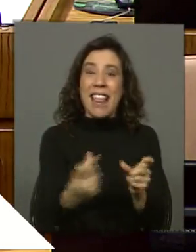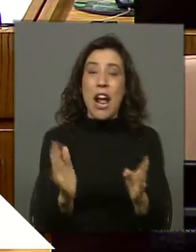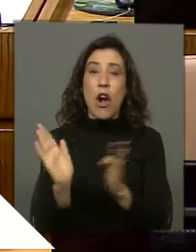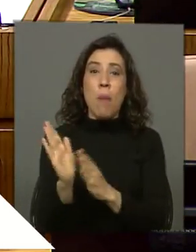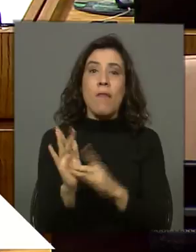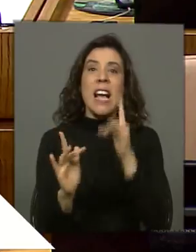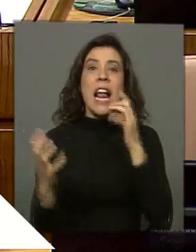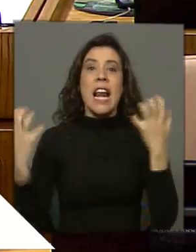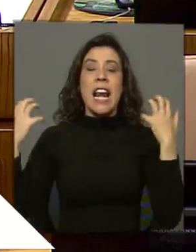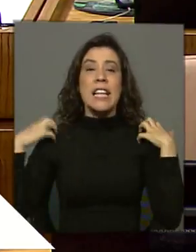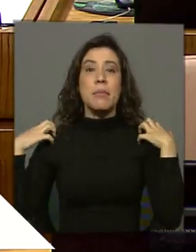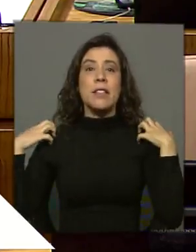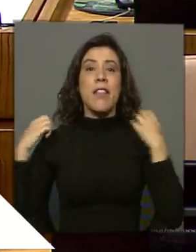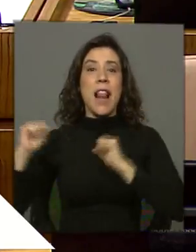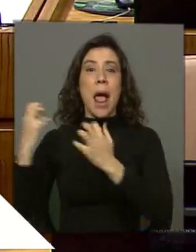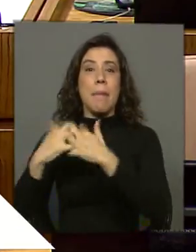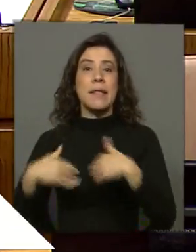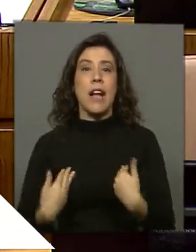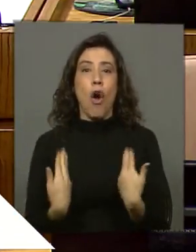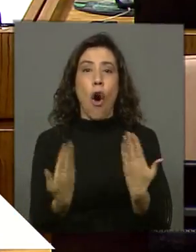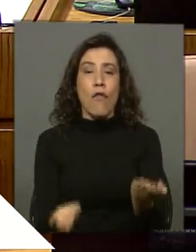quien lo hace de quien presta el servicio